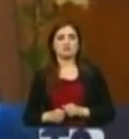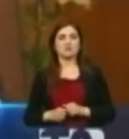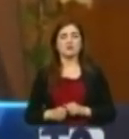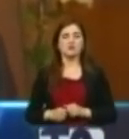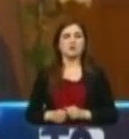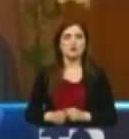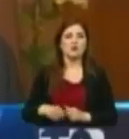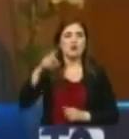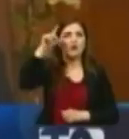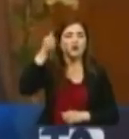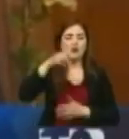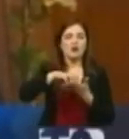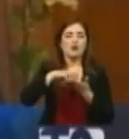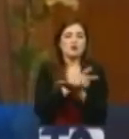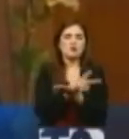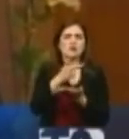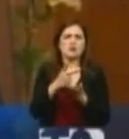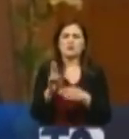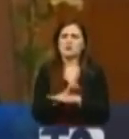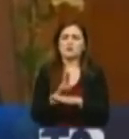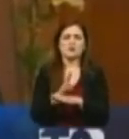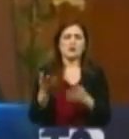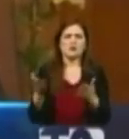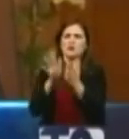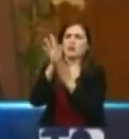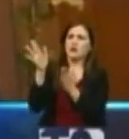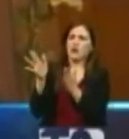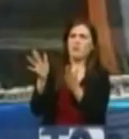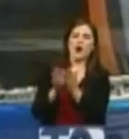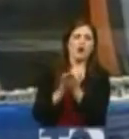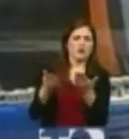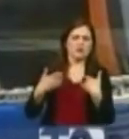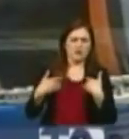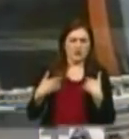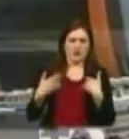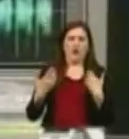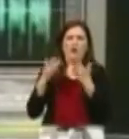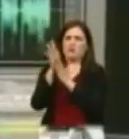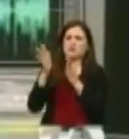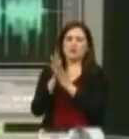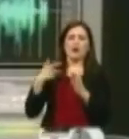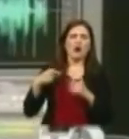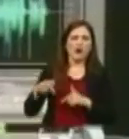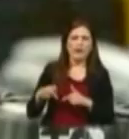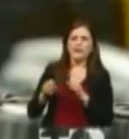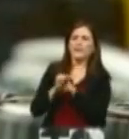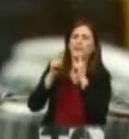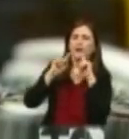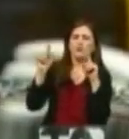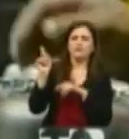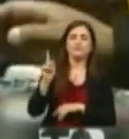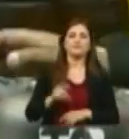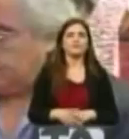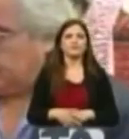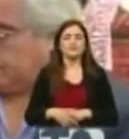los recursos del gobierno de la provincia de Pichincha en agenciar figuras y peor aún al prefecto. Las estrategias de comunicación de las entidades que encabezan